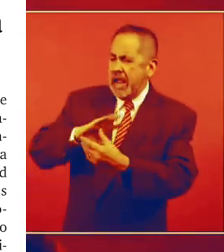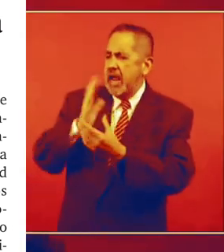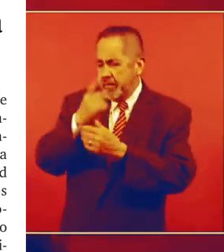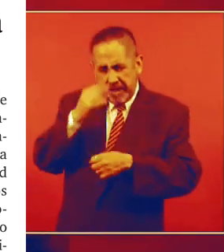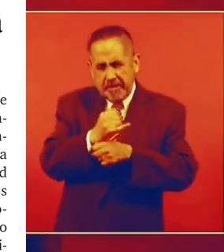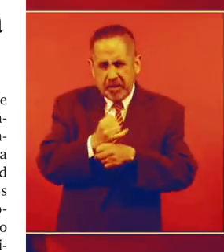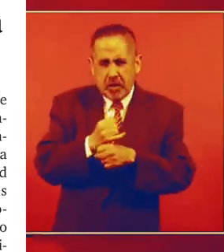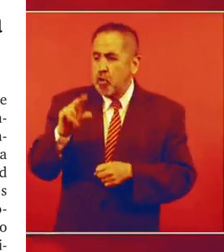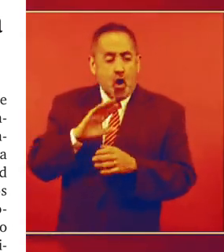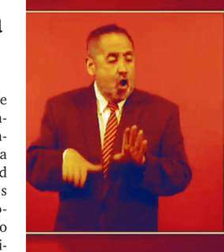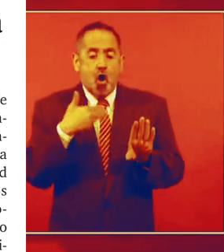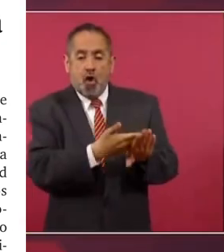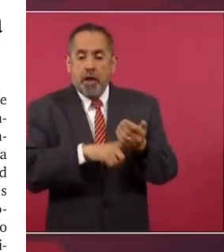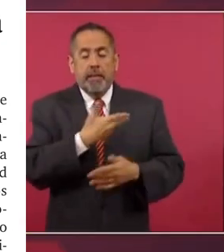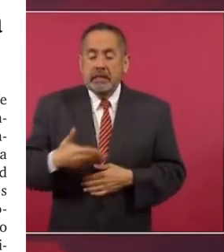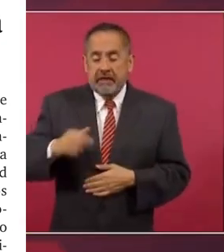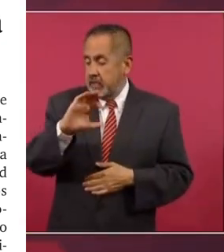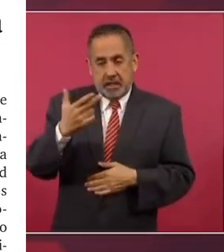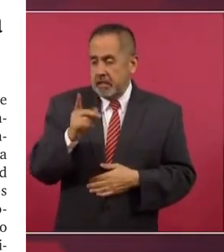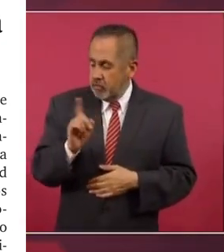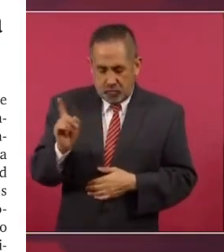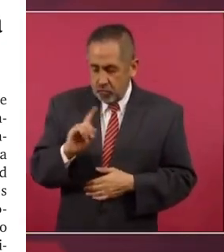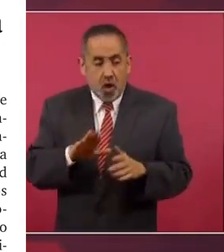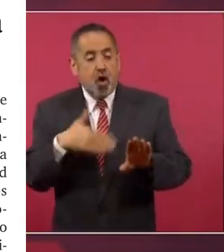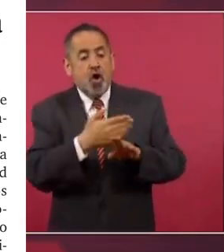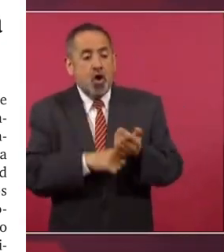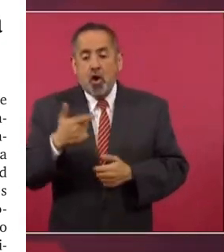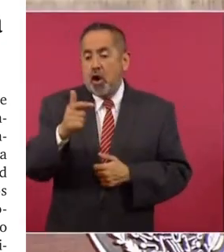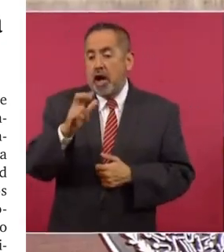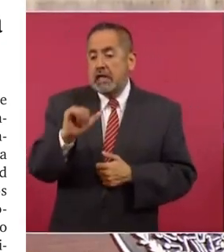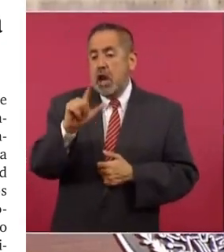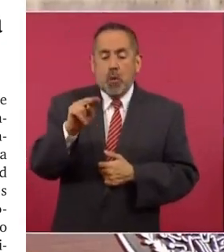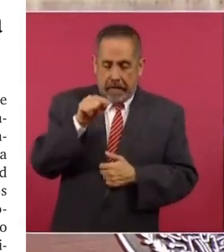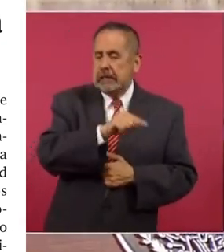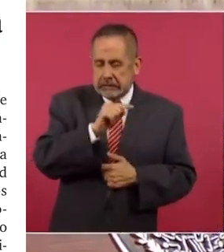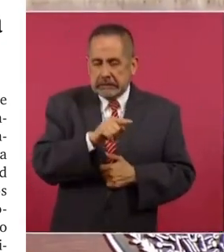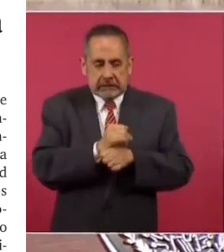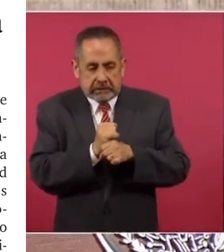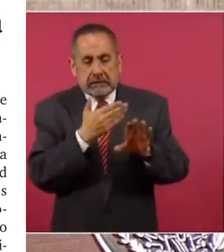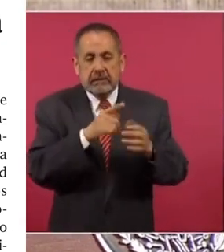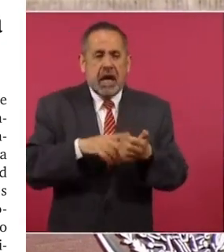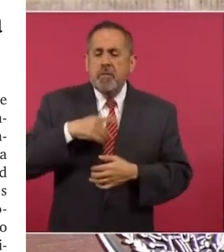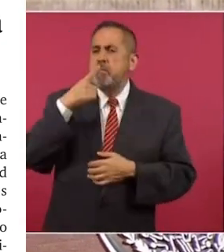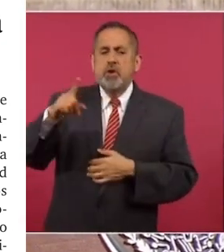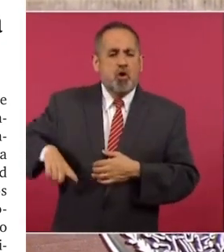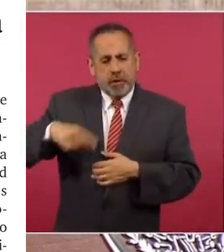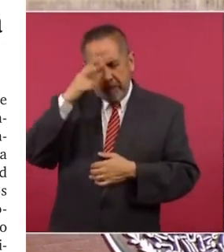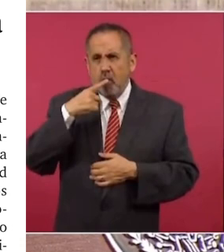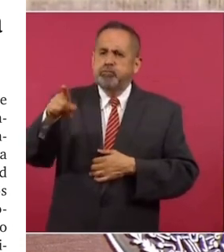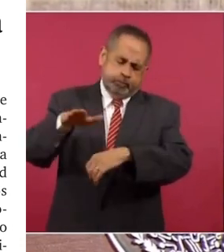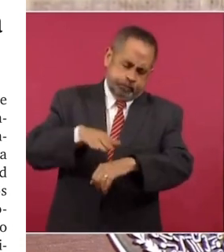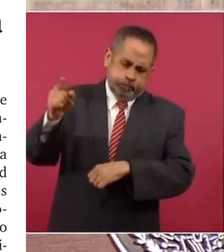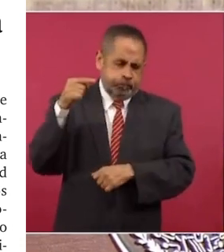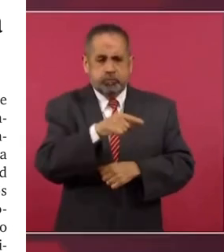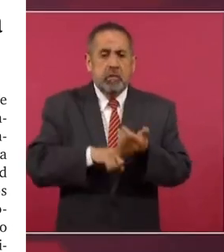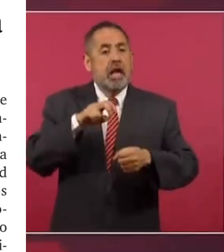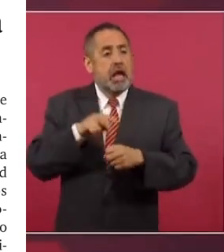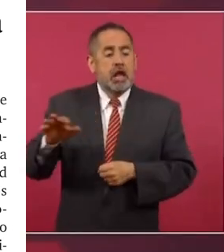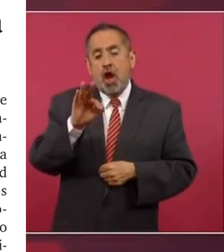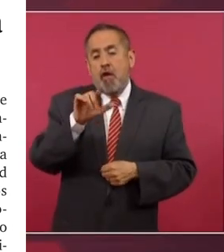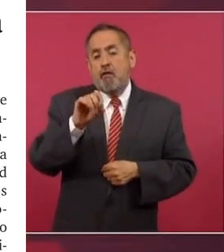en contra del presidente Calderón sino de García Luna ahí ya lo mencioné incluso una denuncia de gobierno de México en